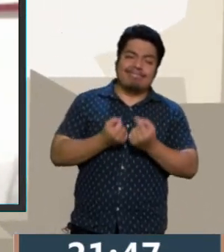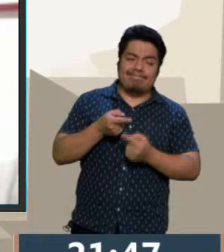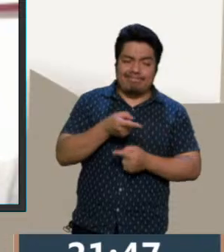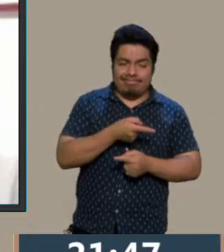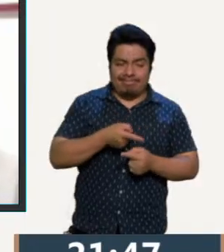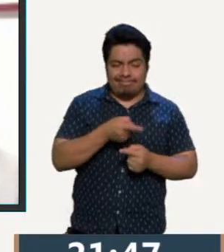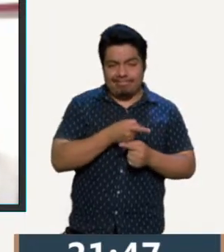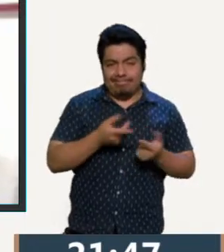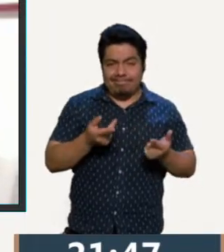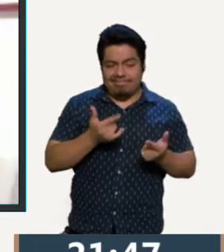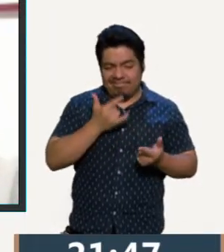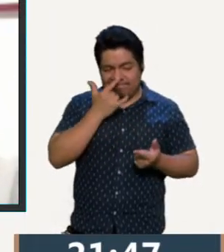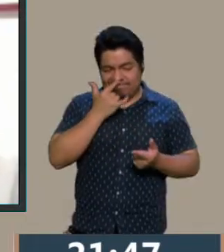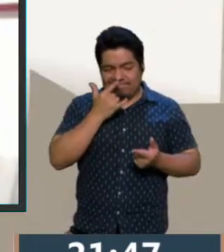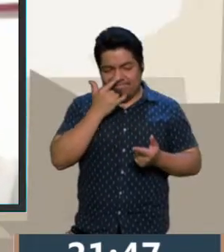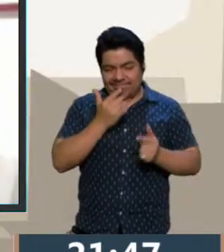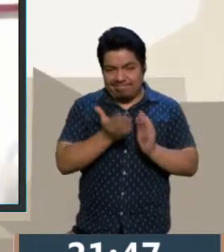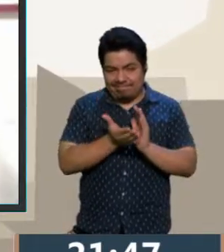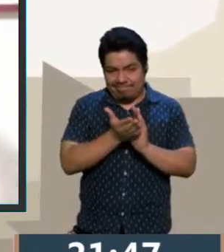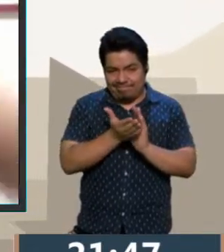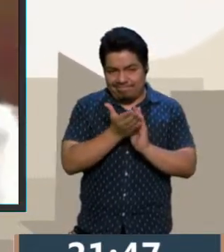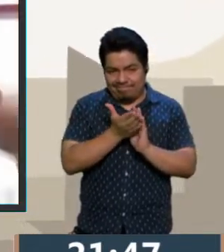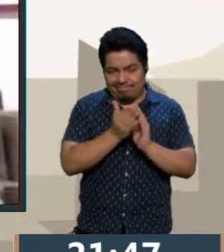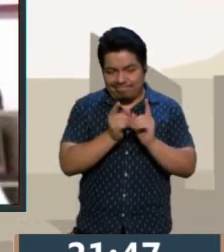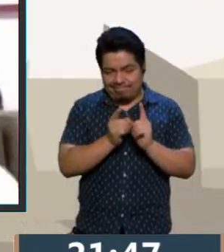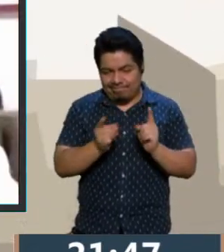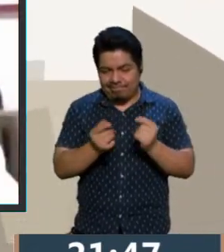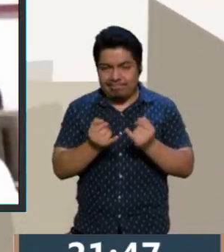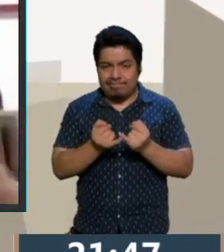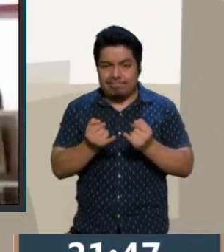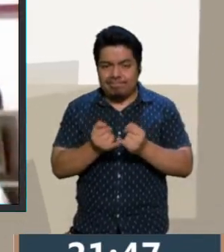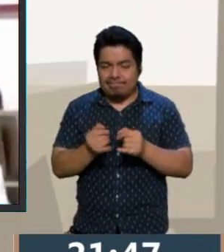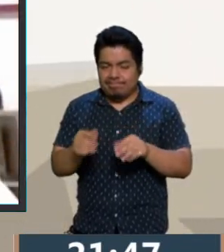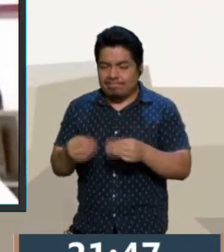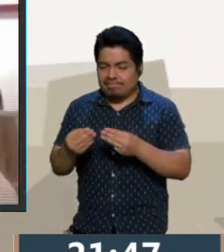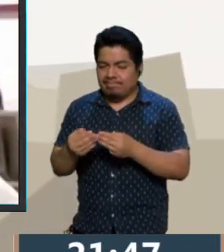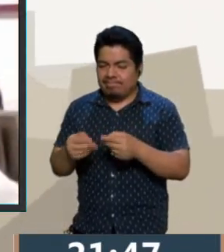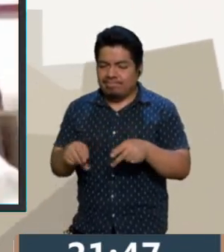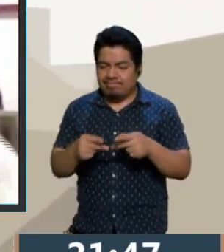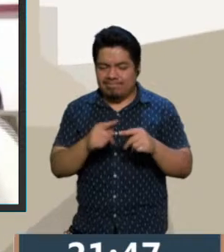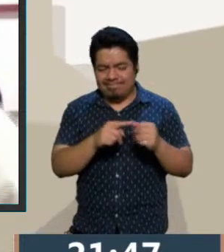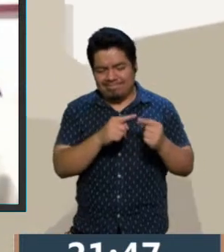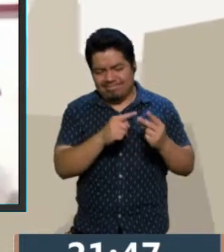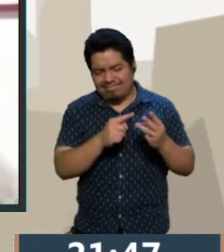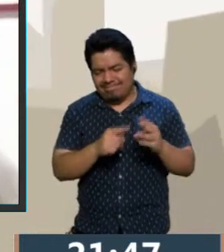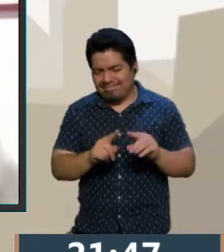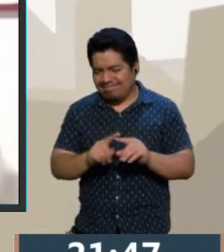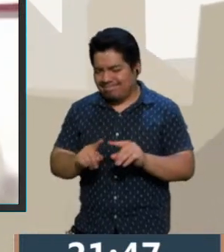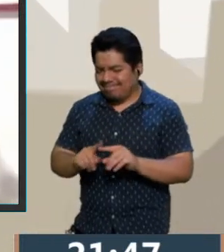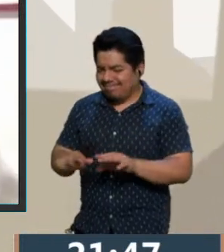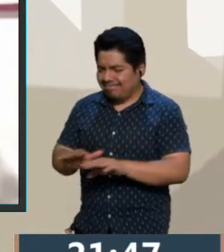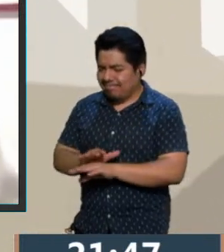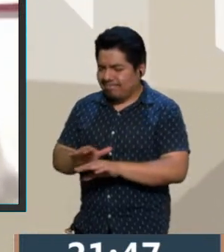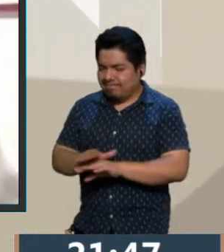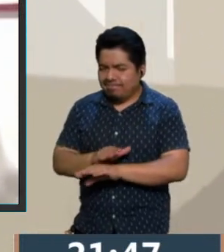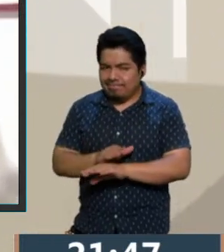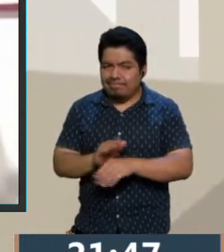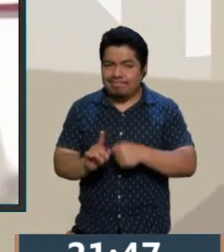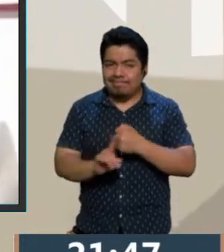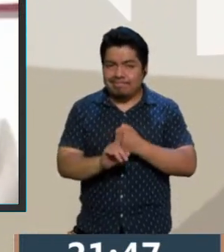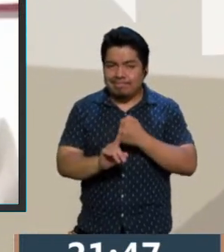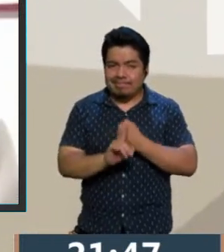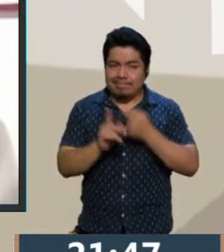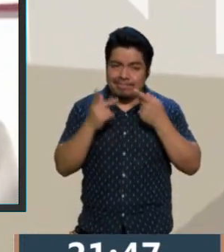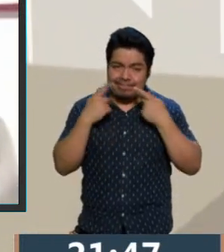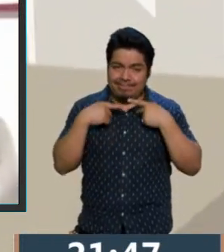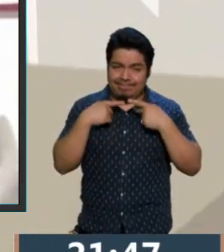este tipo de anomalías en el desarrollo urbano, alterando además el mercado inmobiliario y un conjunto de cosas más, pues ponen en riesgo el